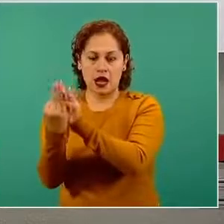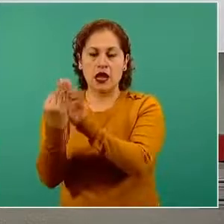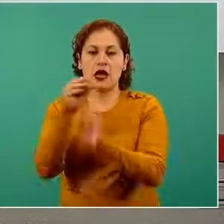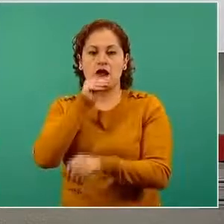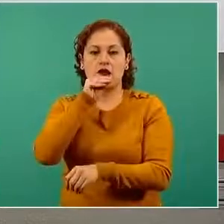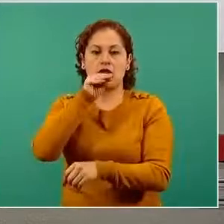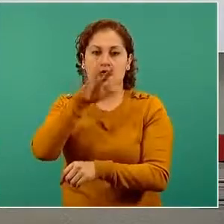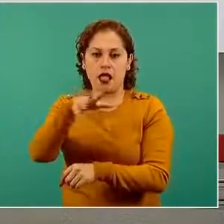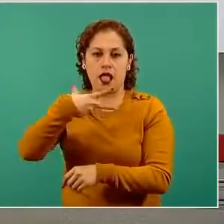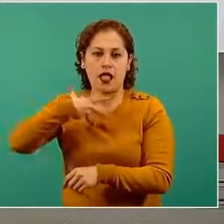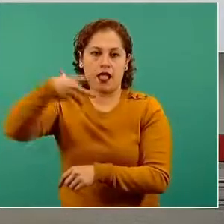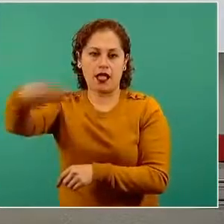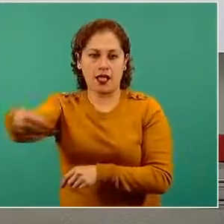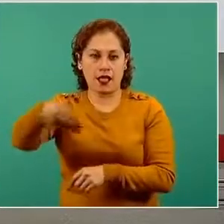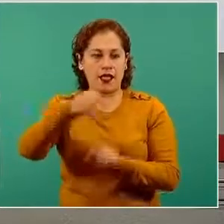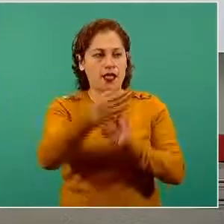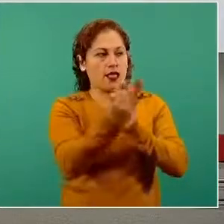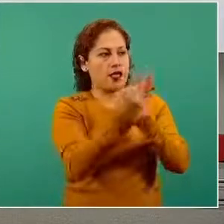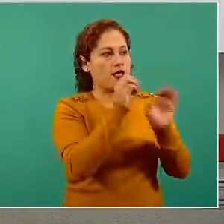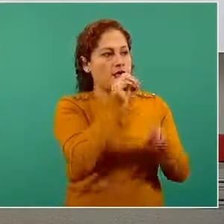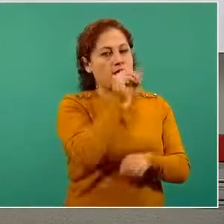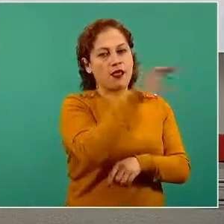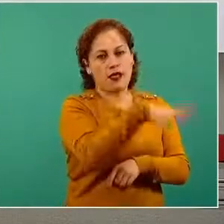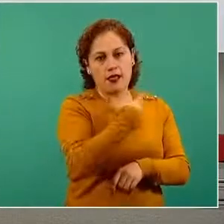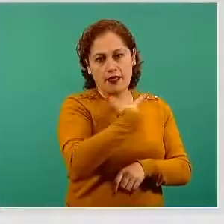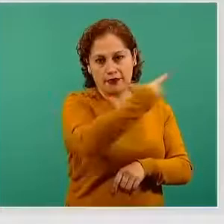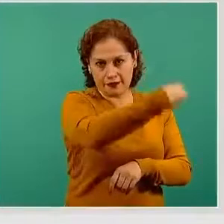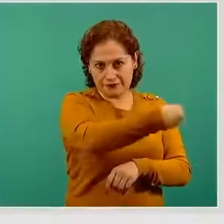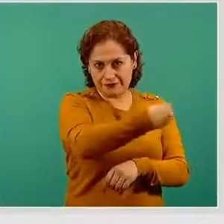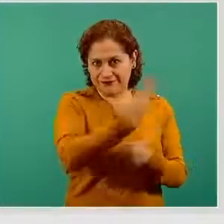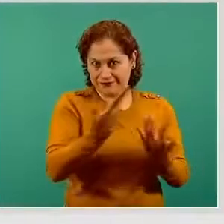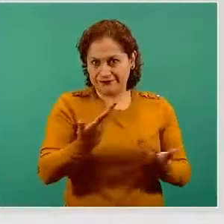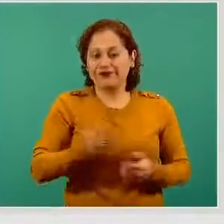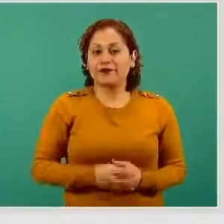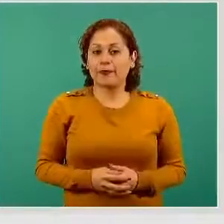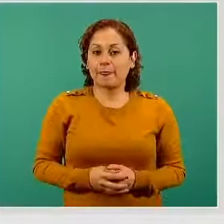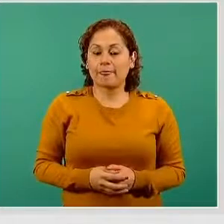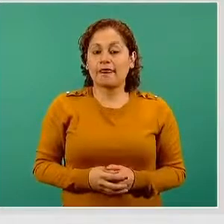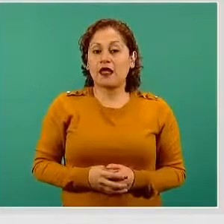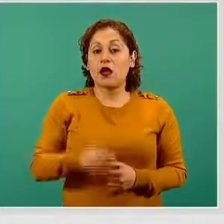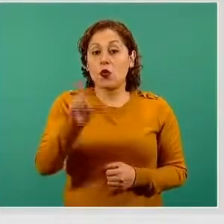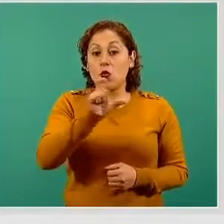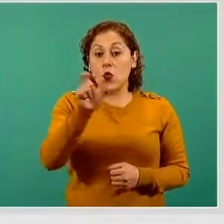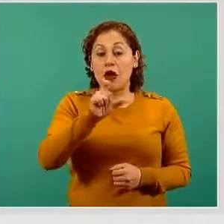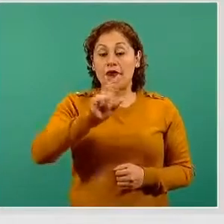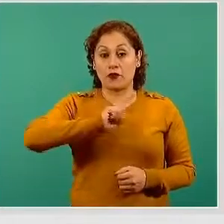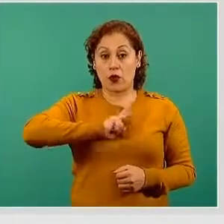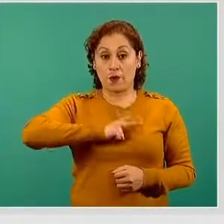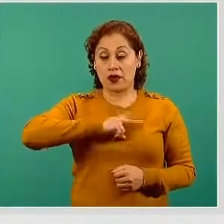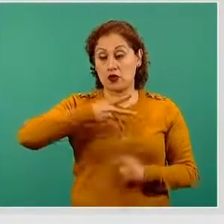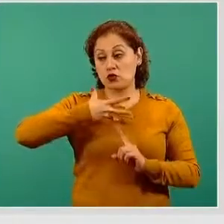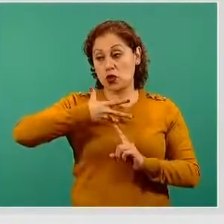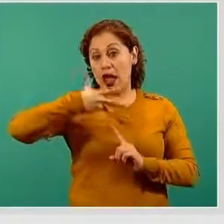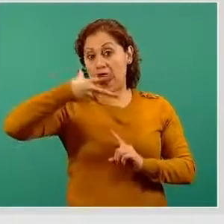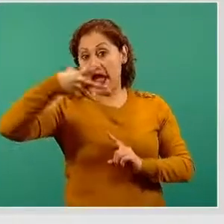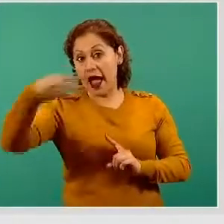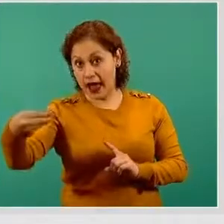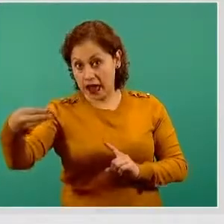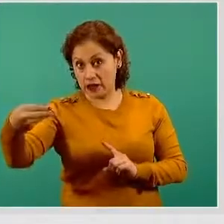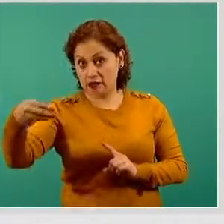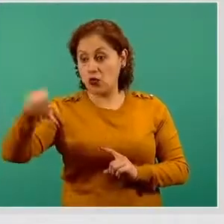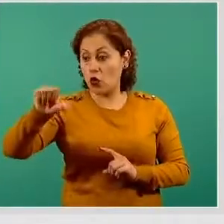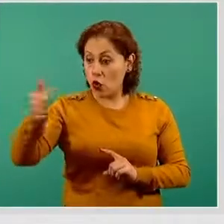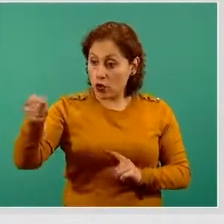yo me encuentro. Entonces, una vez que el virus se transmite y se transmite a otra persona que tiene toda la